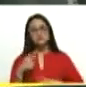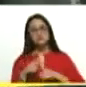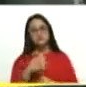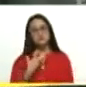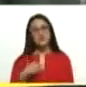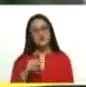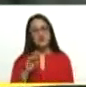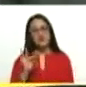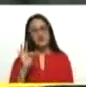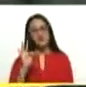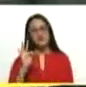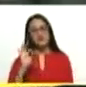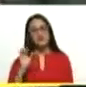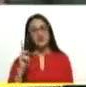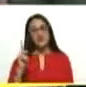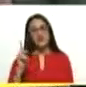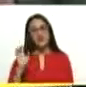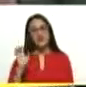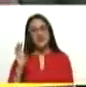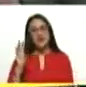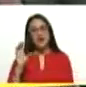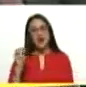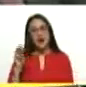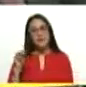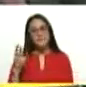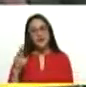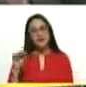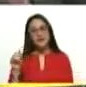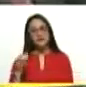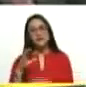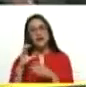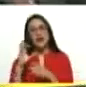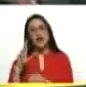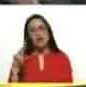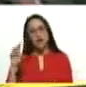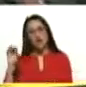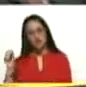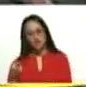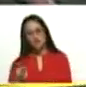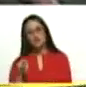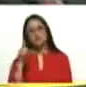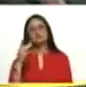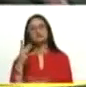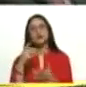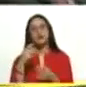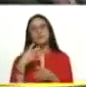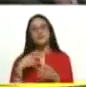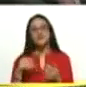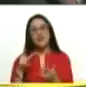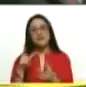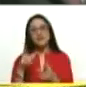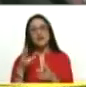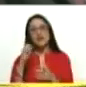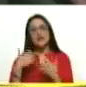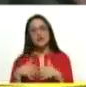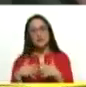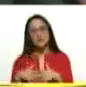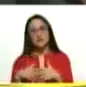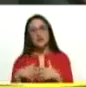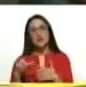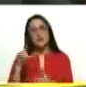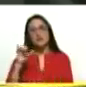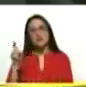de Fedecámaras, Carlos Fernández, al presidente de Conindustria, Luigi Pizzella, al presidente